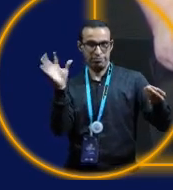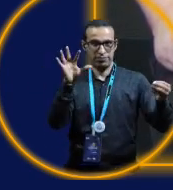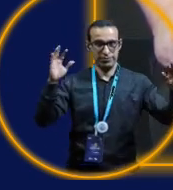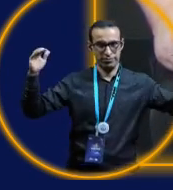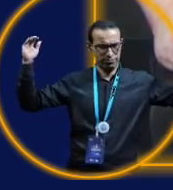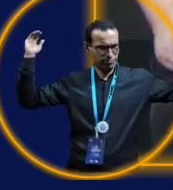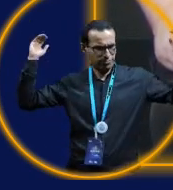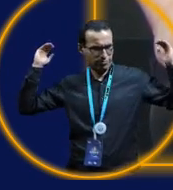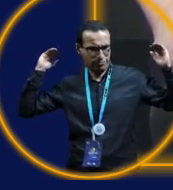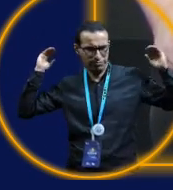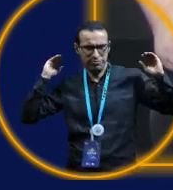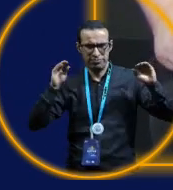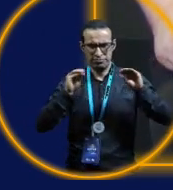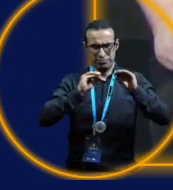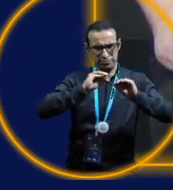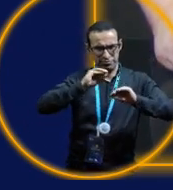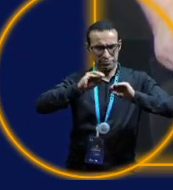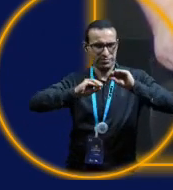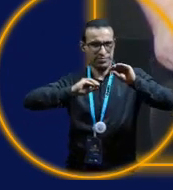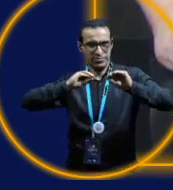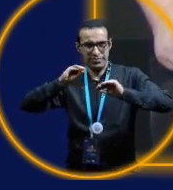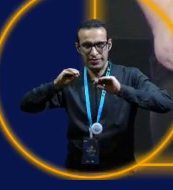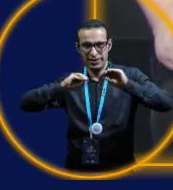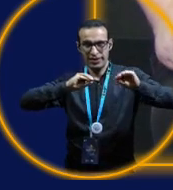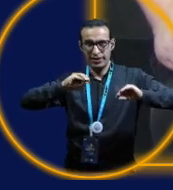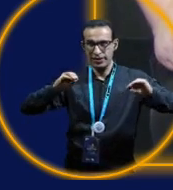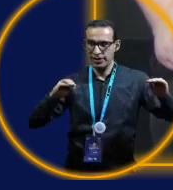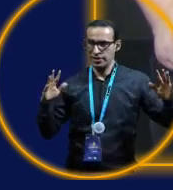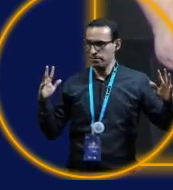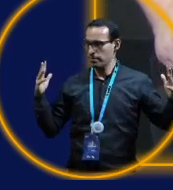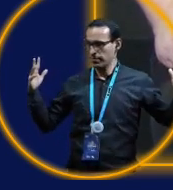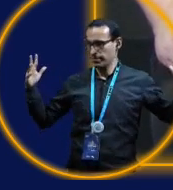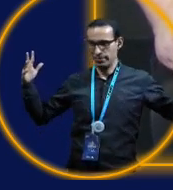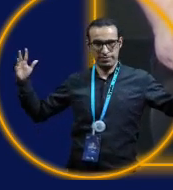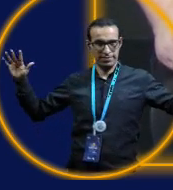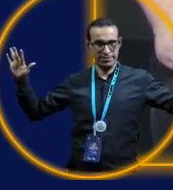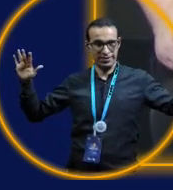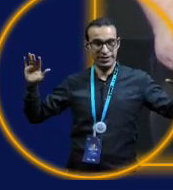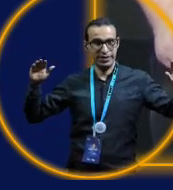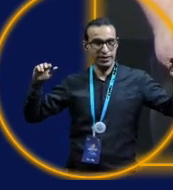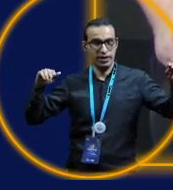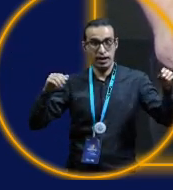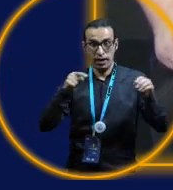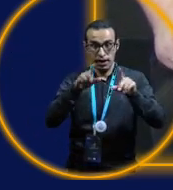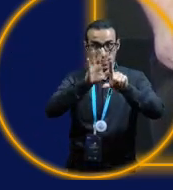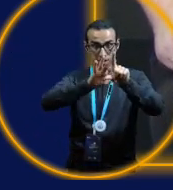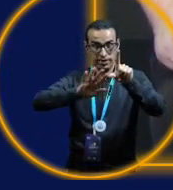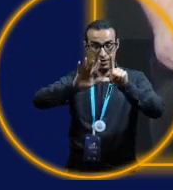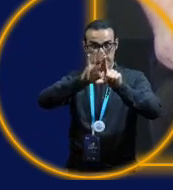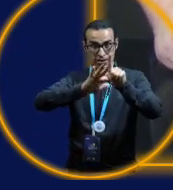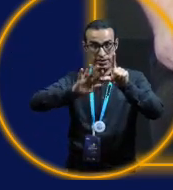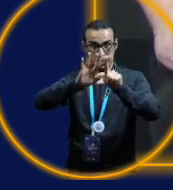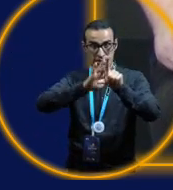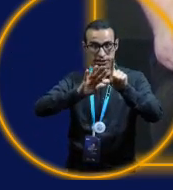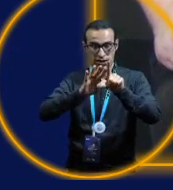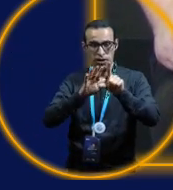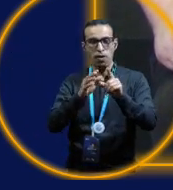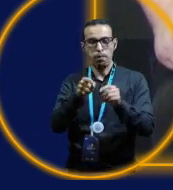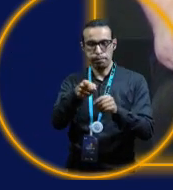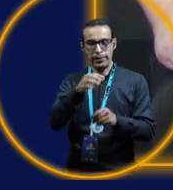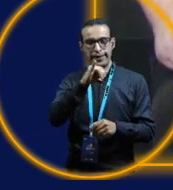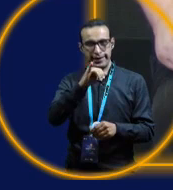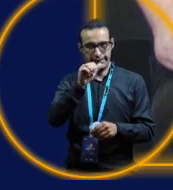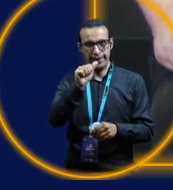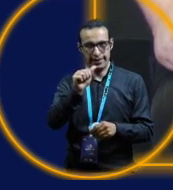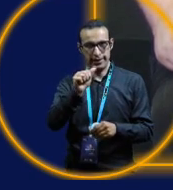mano un artista insertó eso pero para extenderlo él alimentó el video a una un programa de Inteligencia